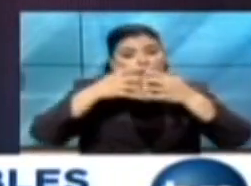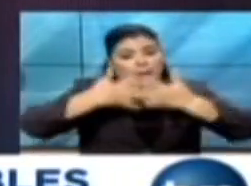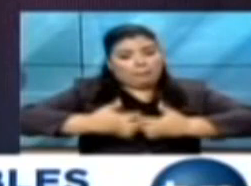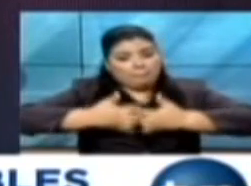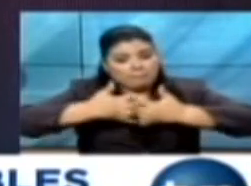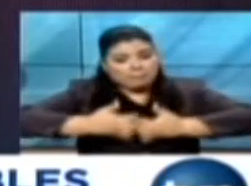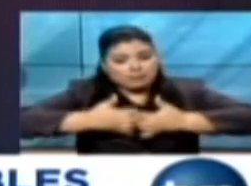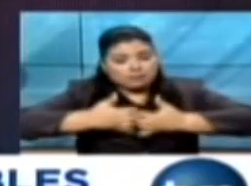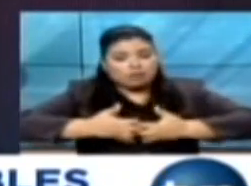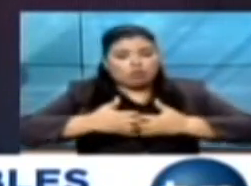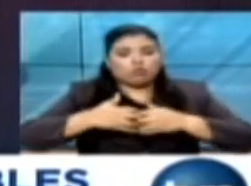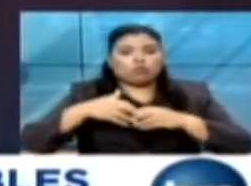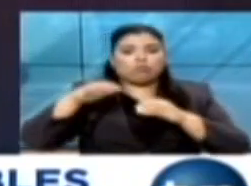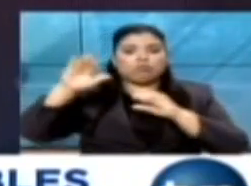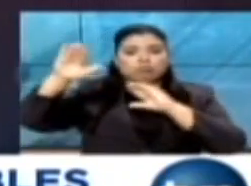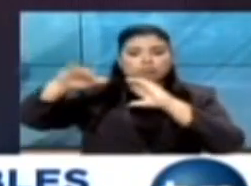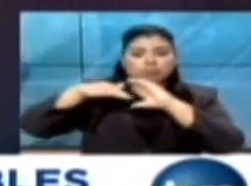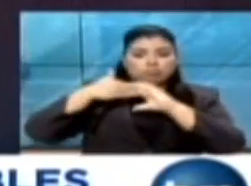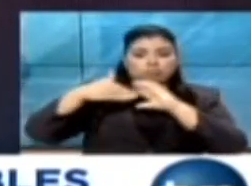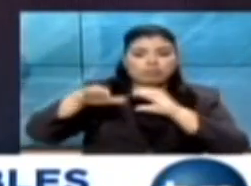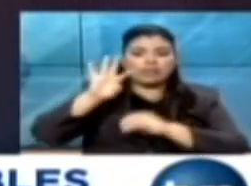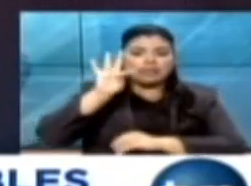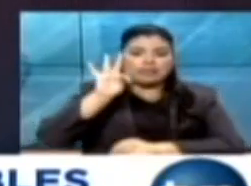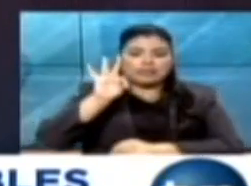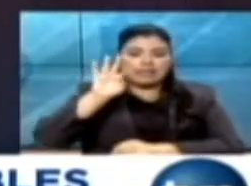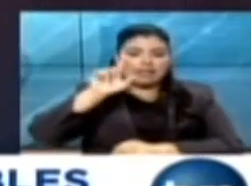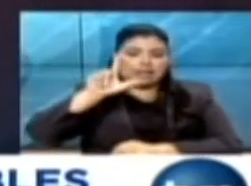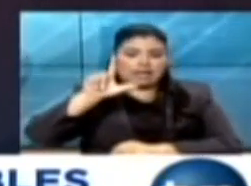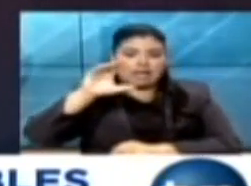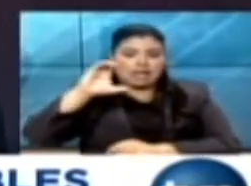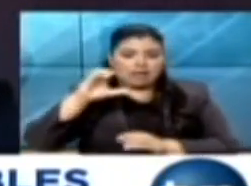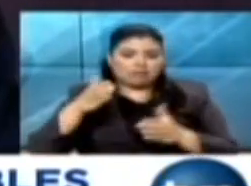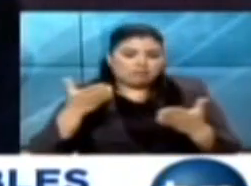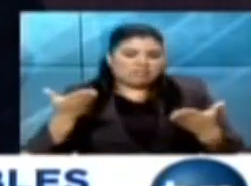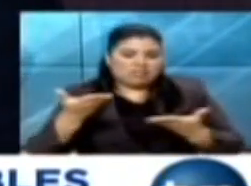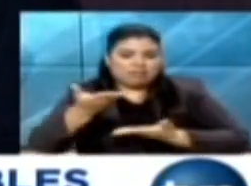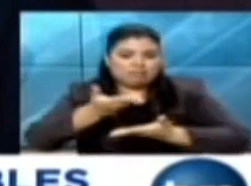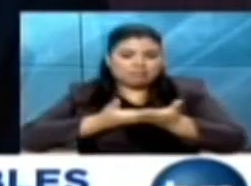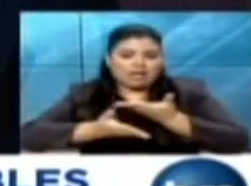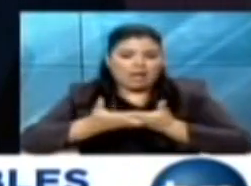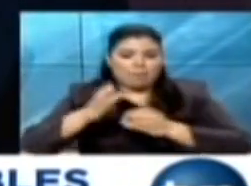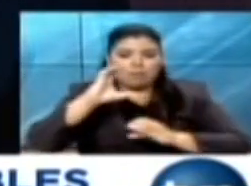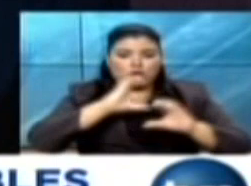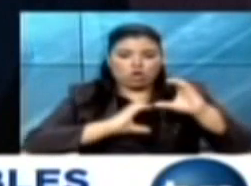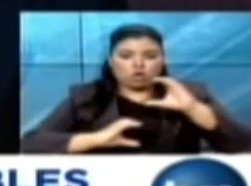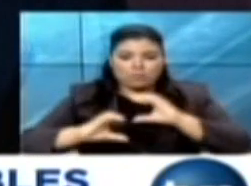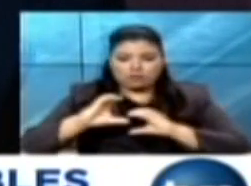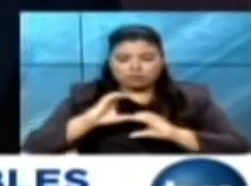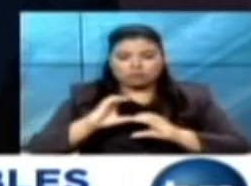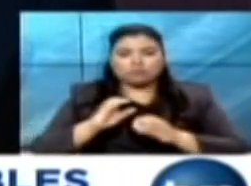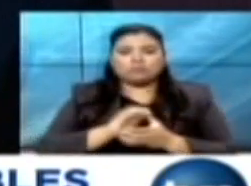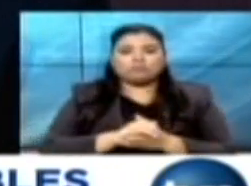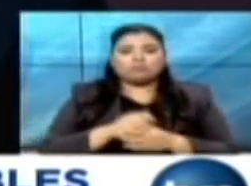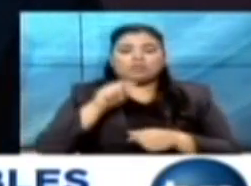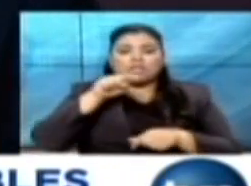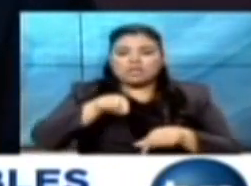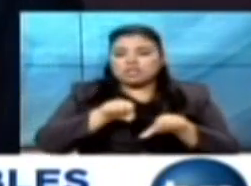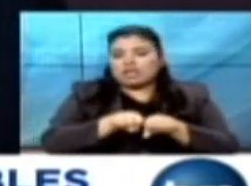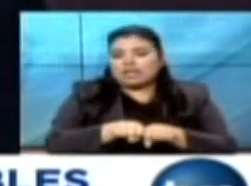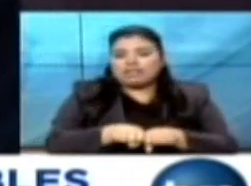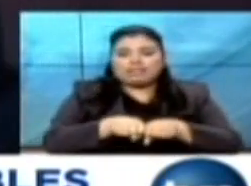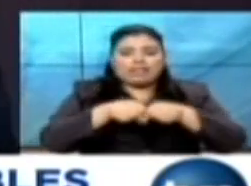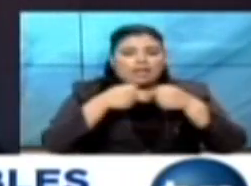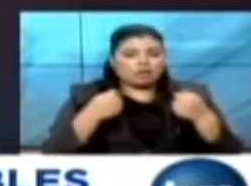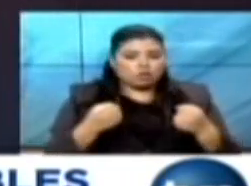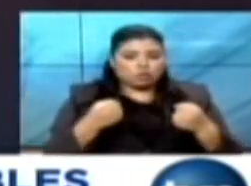empresarios importadores el TLC. Ese TLC que no cabe duda quebró el